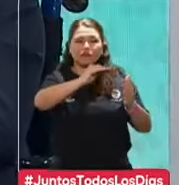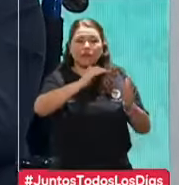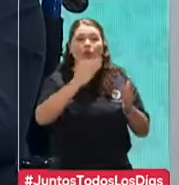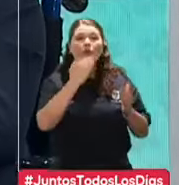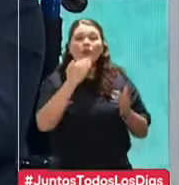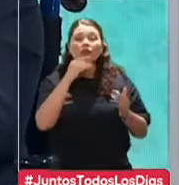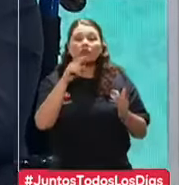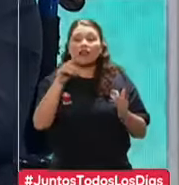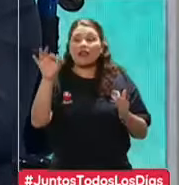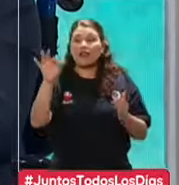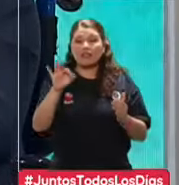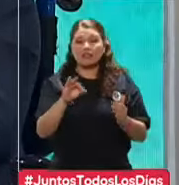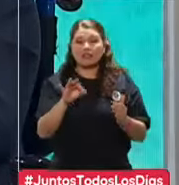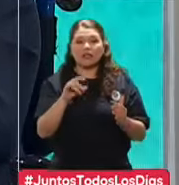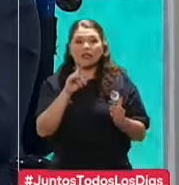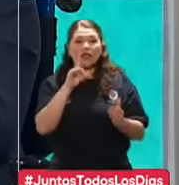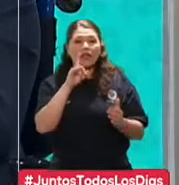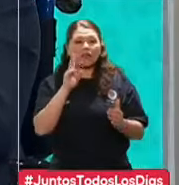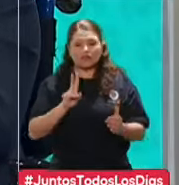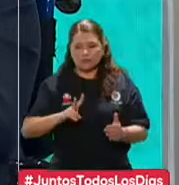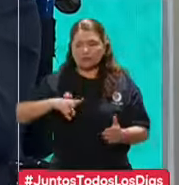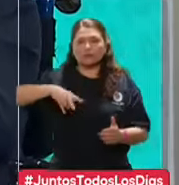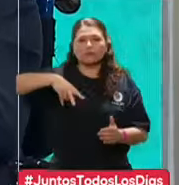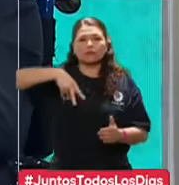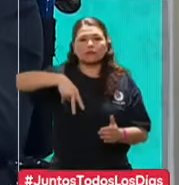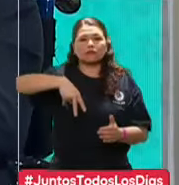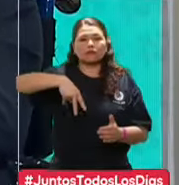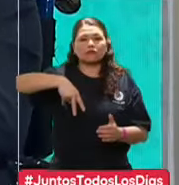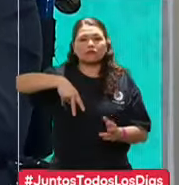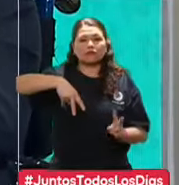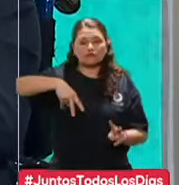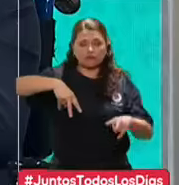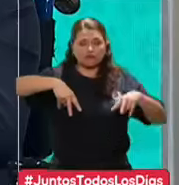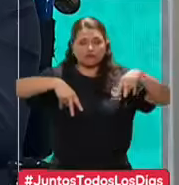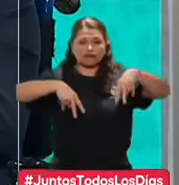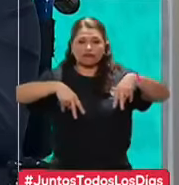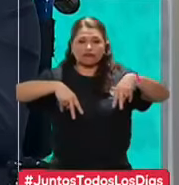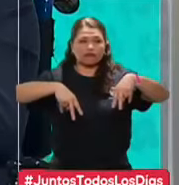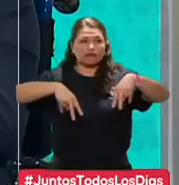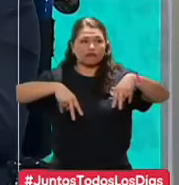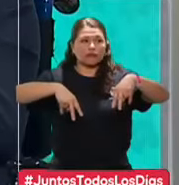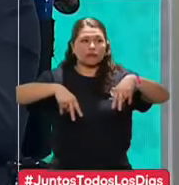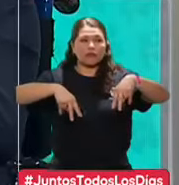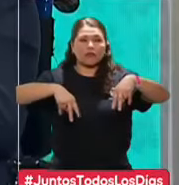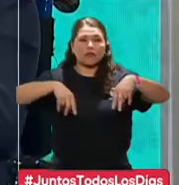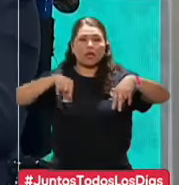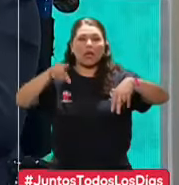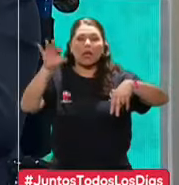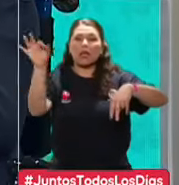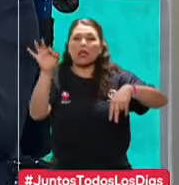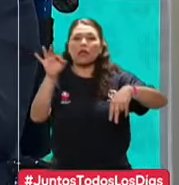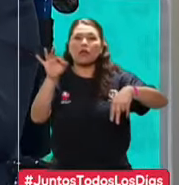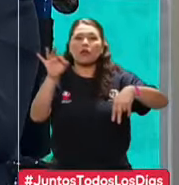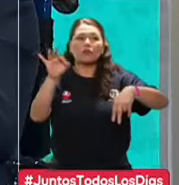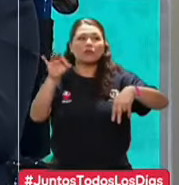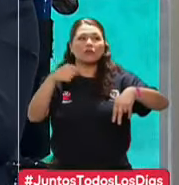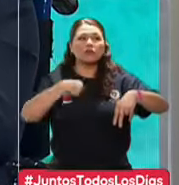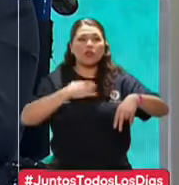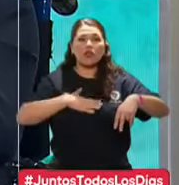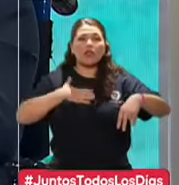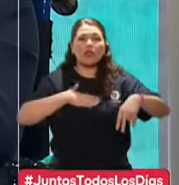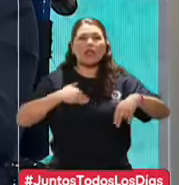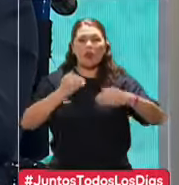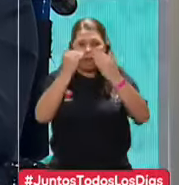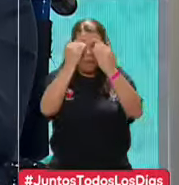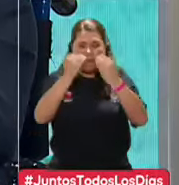a quienes la habían puesto de pie sobre sus prótesis u órtesis, ella le dijo: quiero ser yo